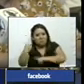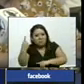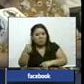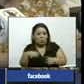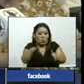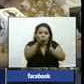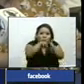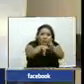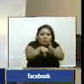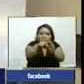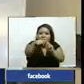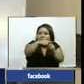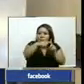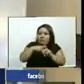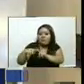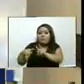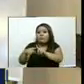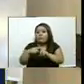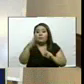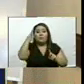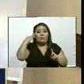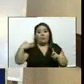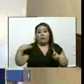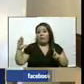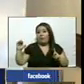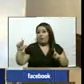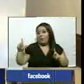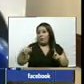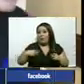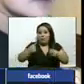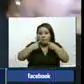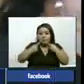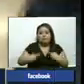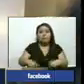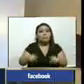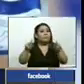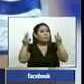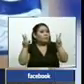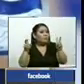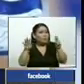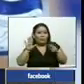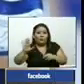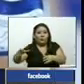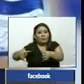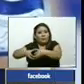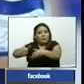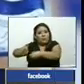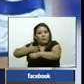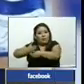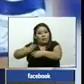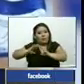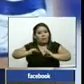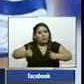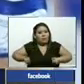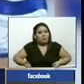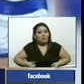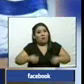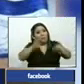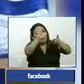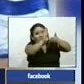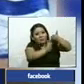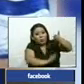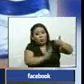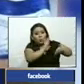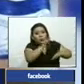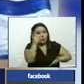de nuestros familiares. Cela Urbina denuncia que presuntamente simpatizantes del gobierno destruyeron un mural en homenaje